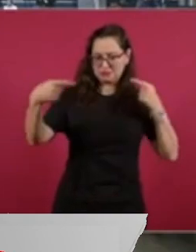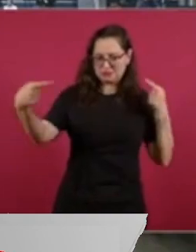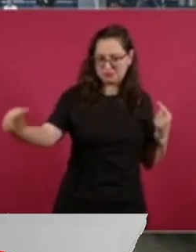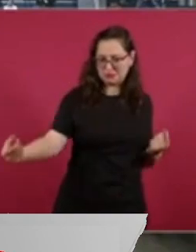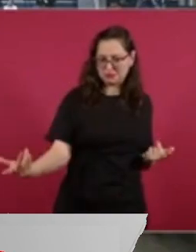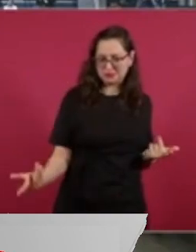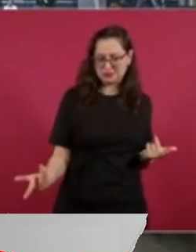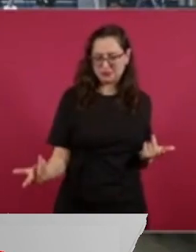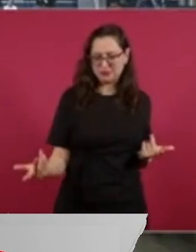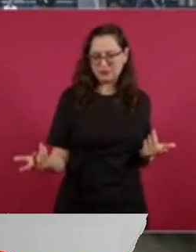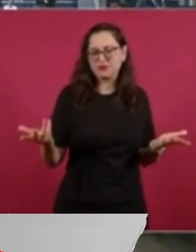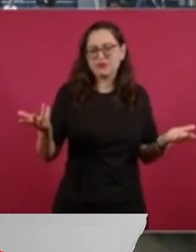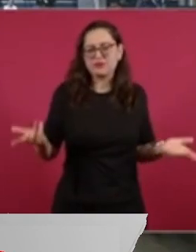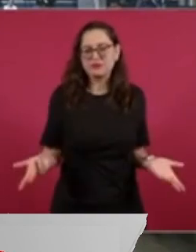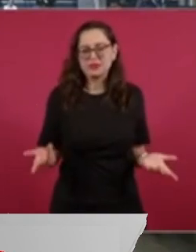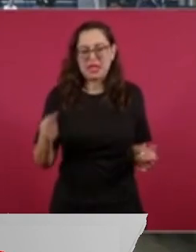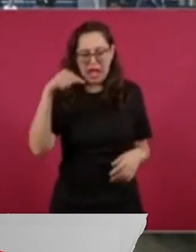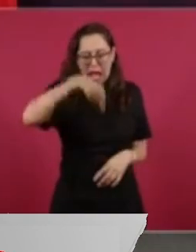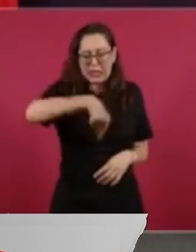como de 5 plazas,